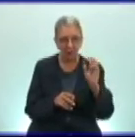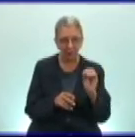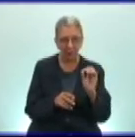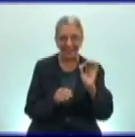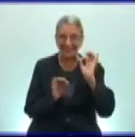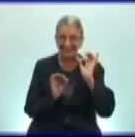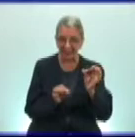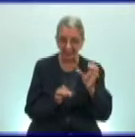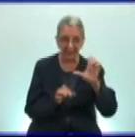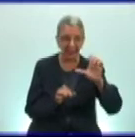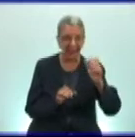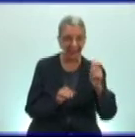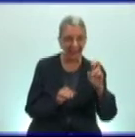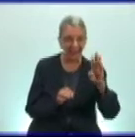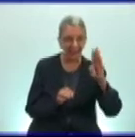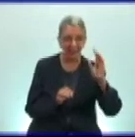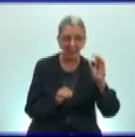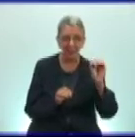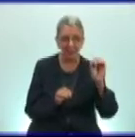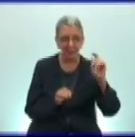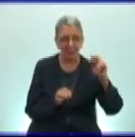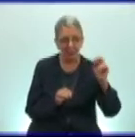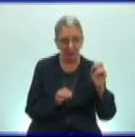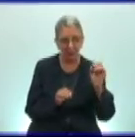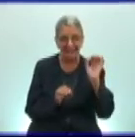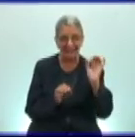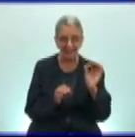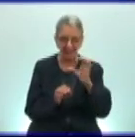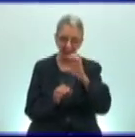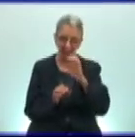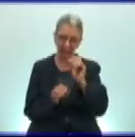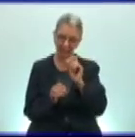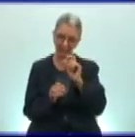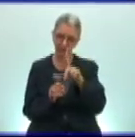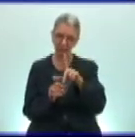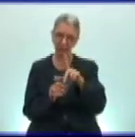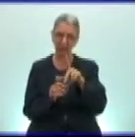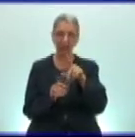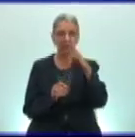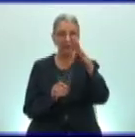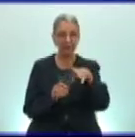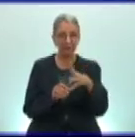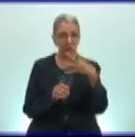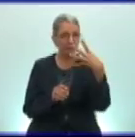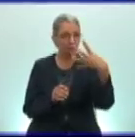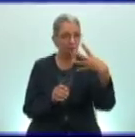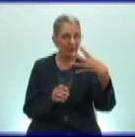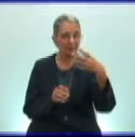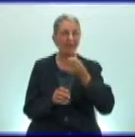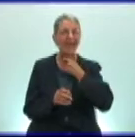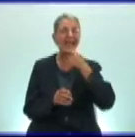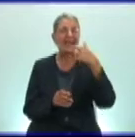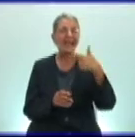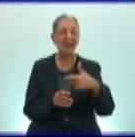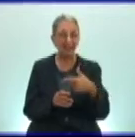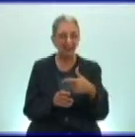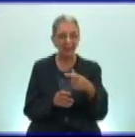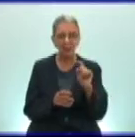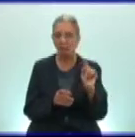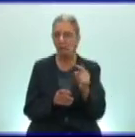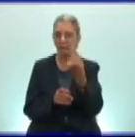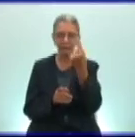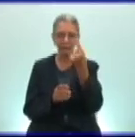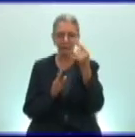su símbolo es C mayúscula. Estos son ejemplos de símbolos químicos de los elementos químicos que